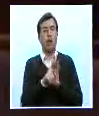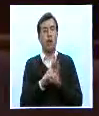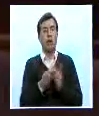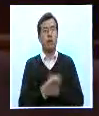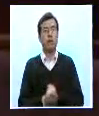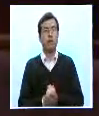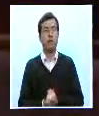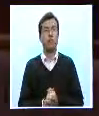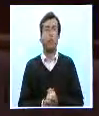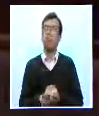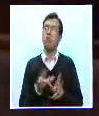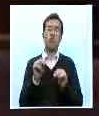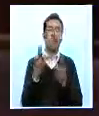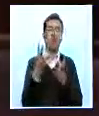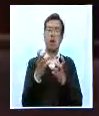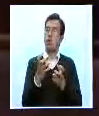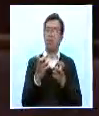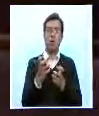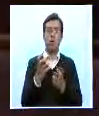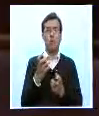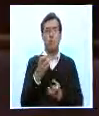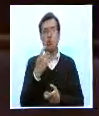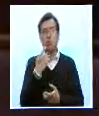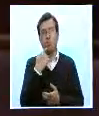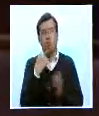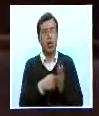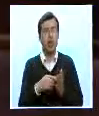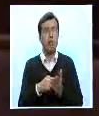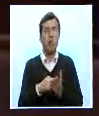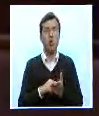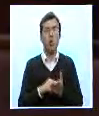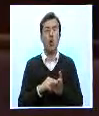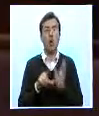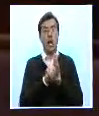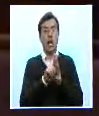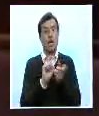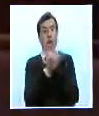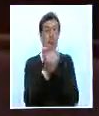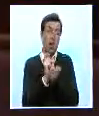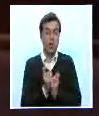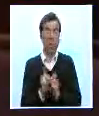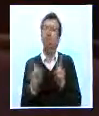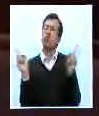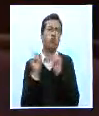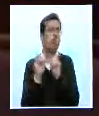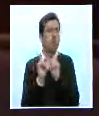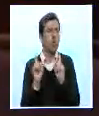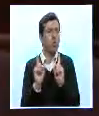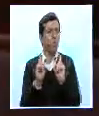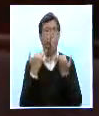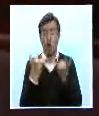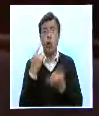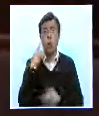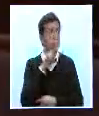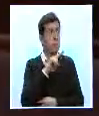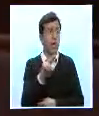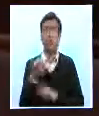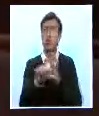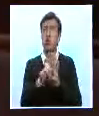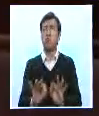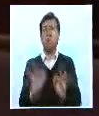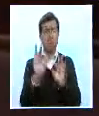pero no queremos abrir en ningún momento la posibilidad de hacer parches al código penal que sí está dando buenísimos resultados a